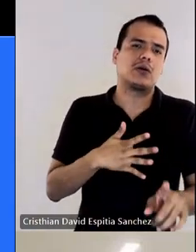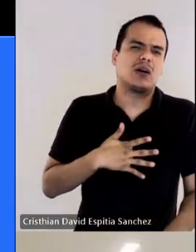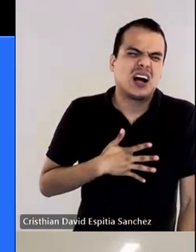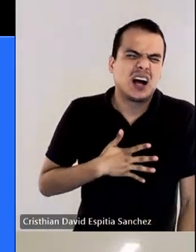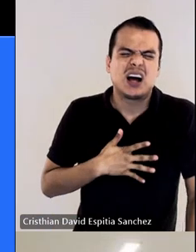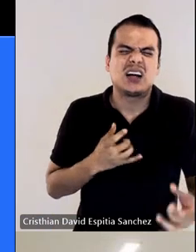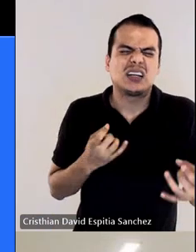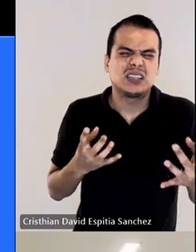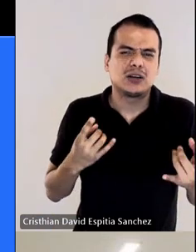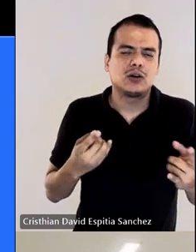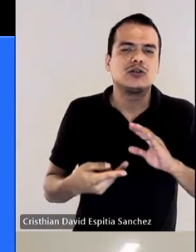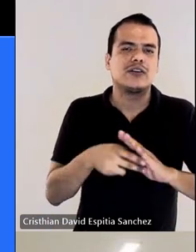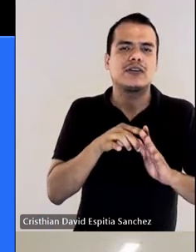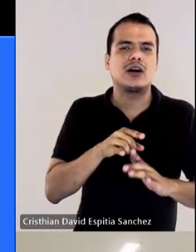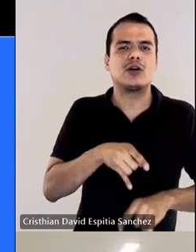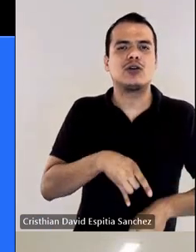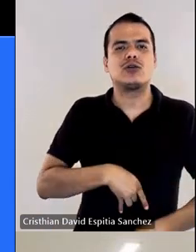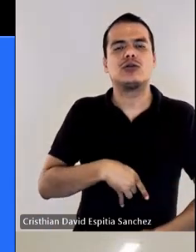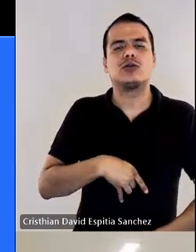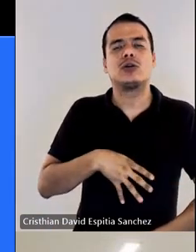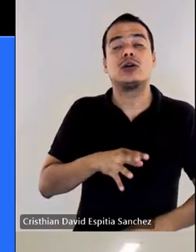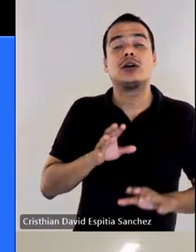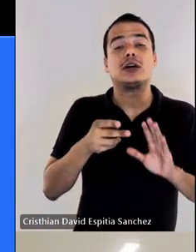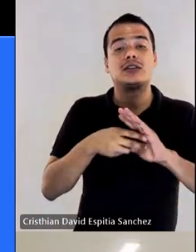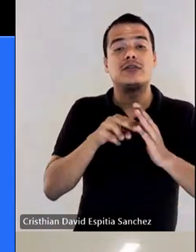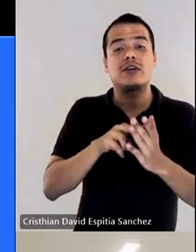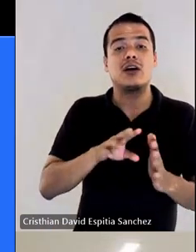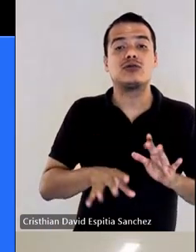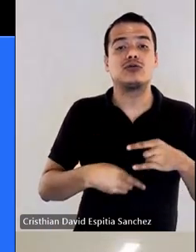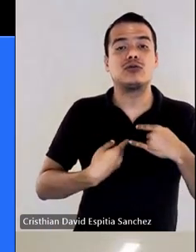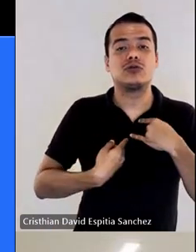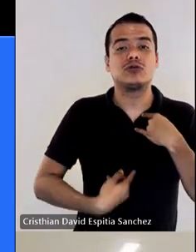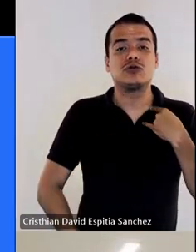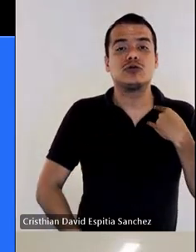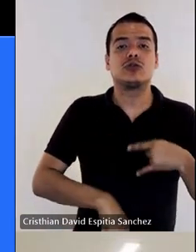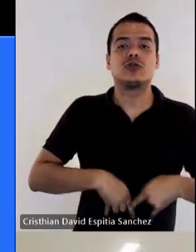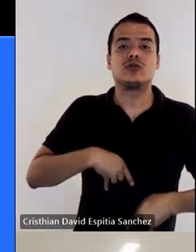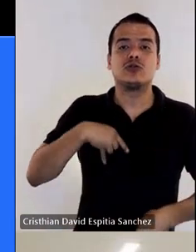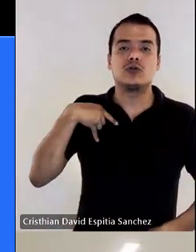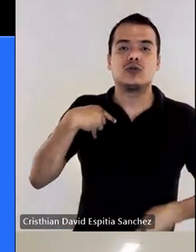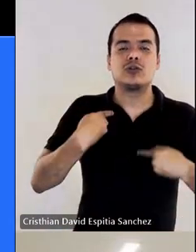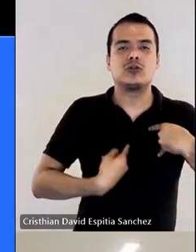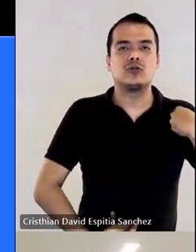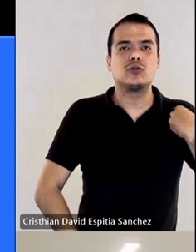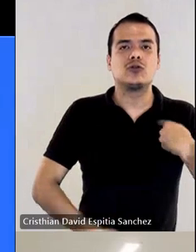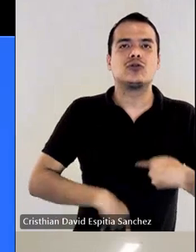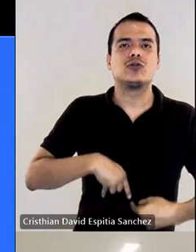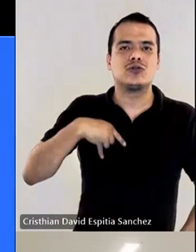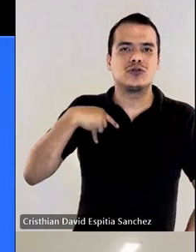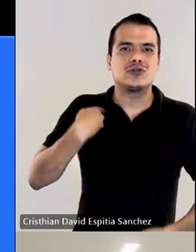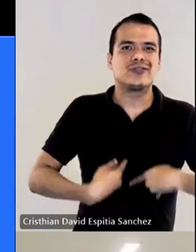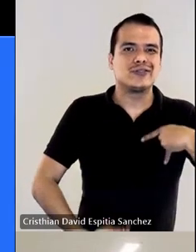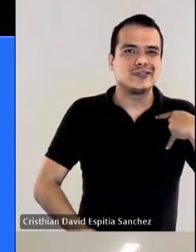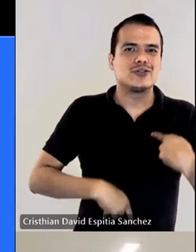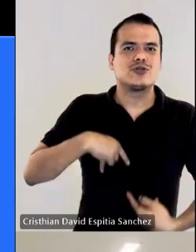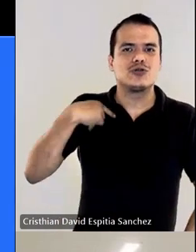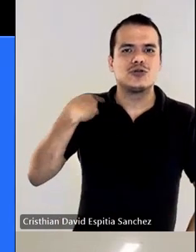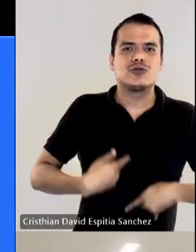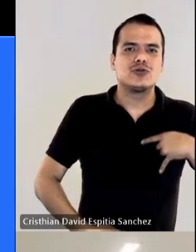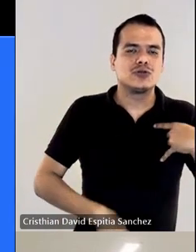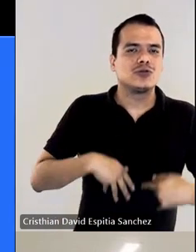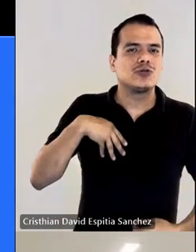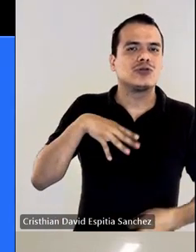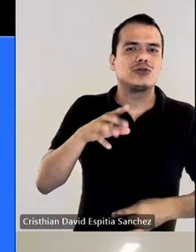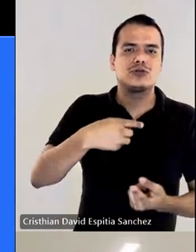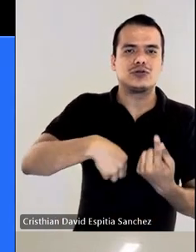angina. En este momento, pues el paciente se le va a diagnosticar es en el centro asistencial. Entonces, esto puede producirse,